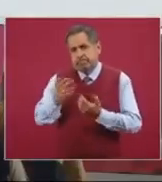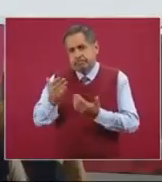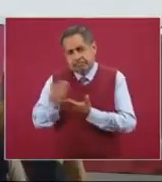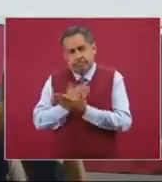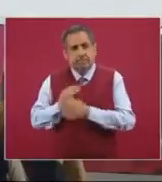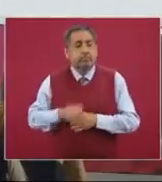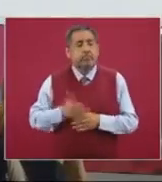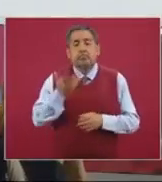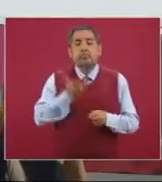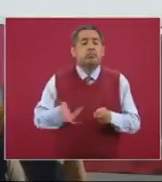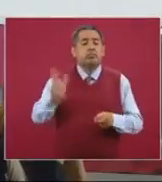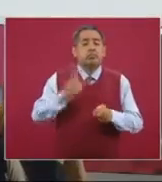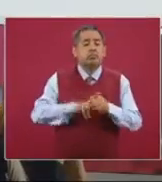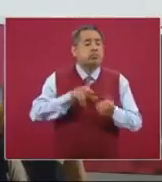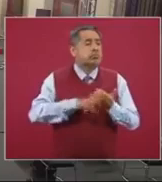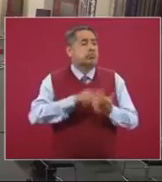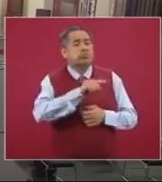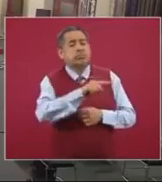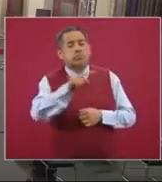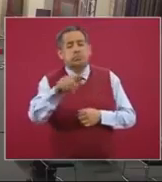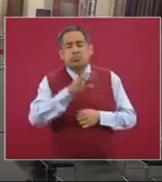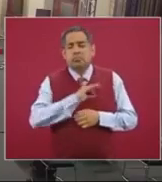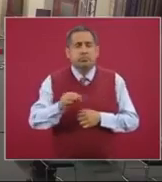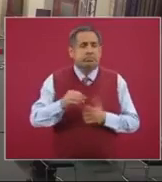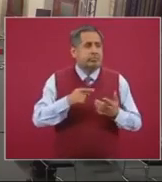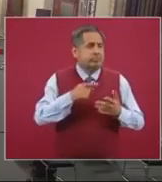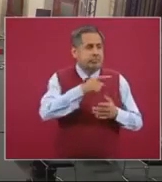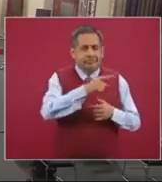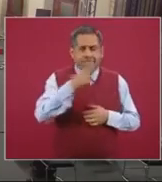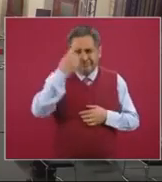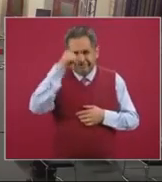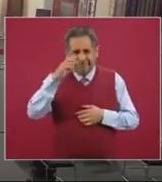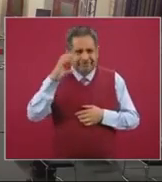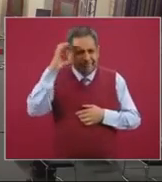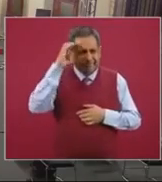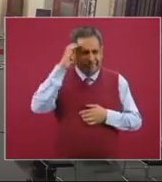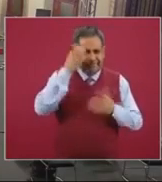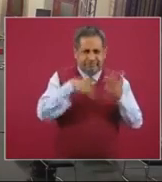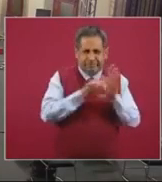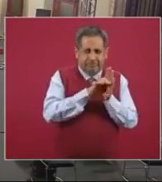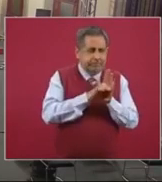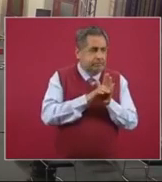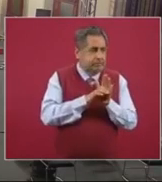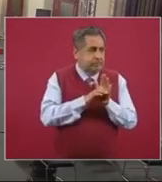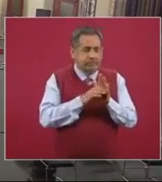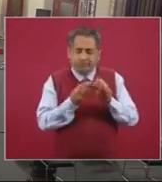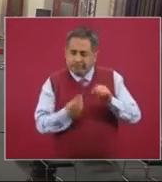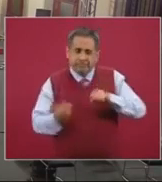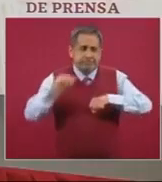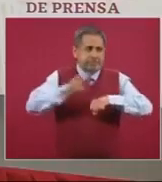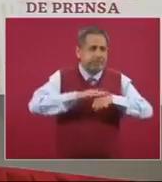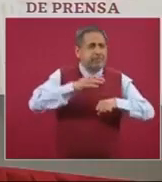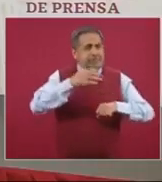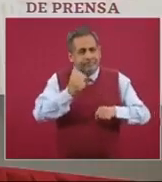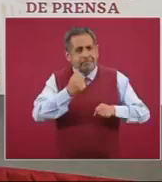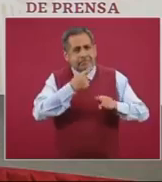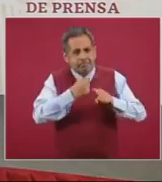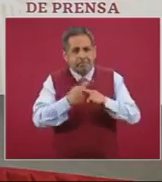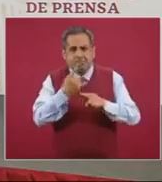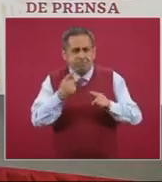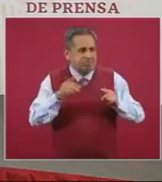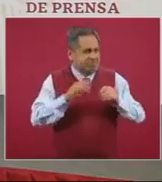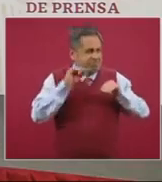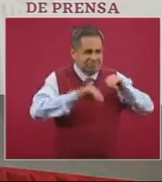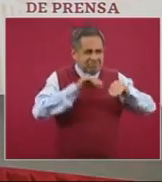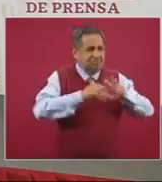se expandieron cerca de 6 veces para las camas de hospitalización general y cerca de 4 veces para las